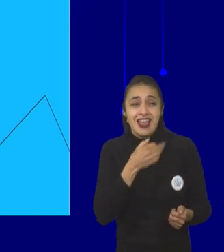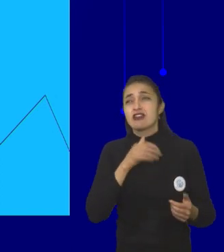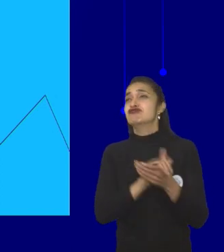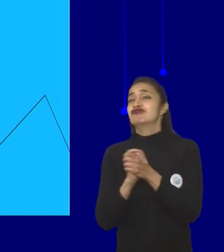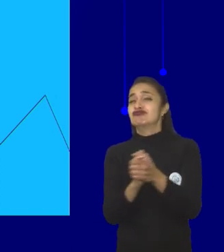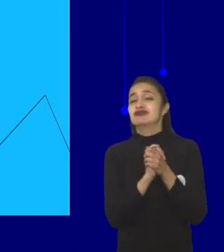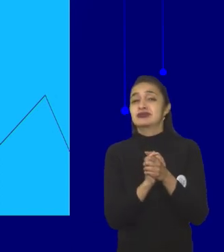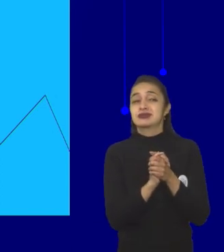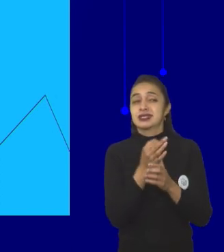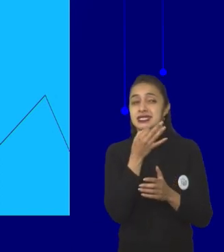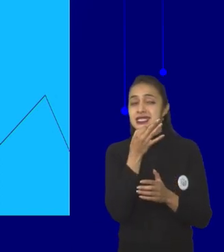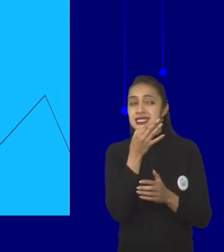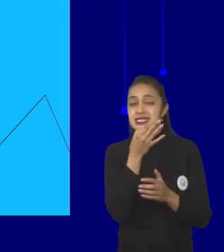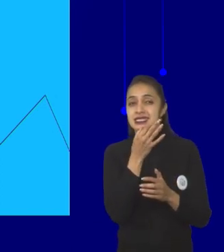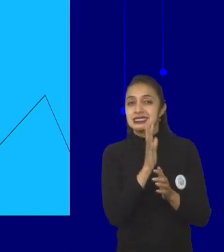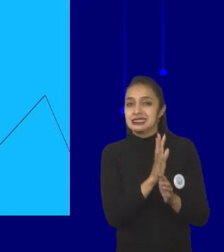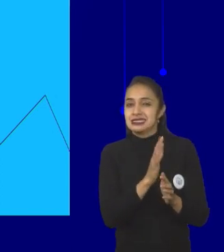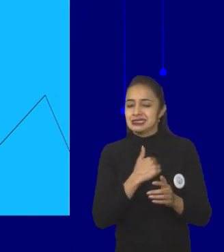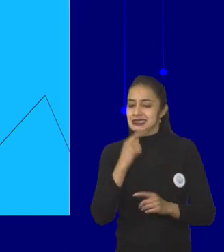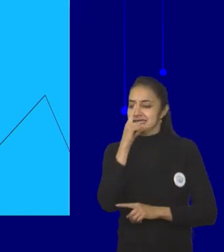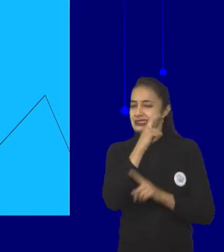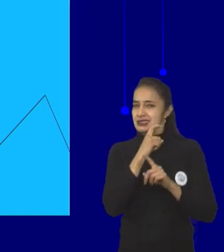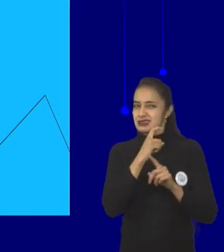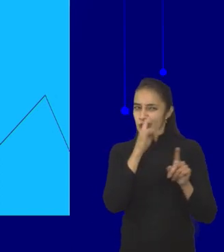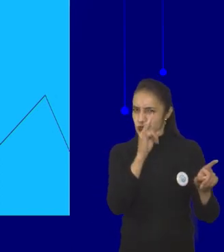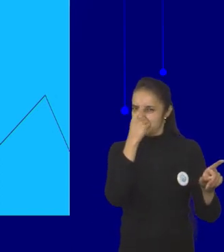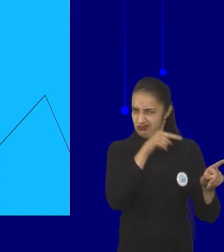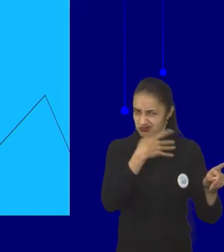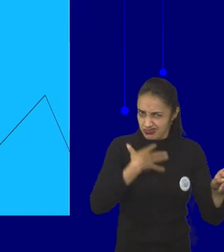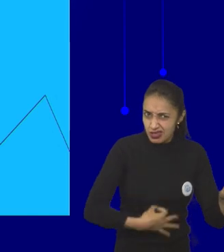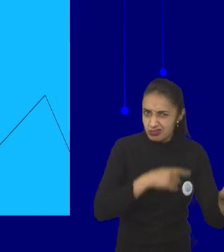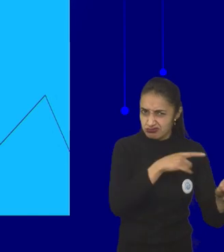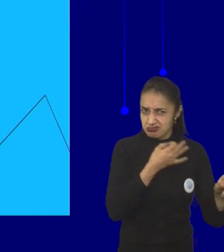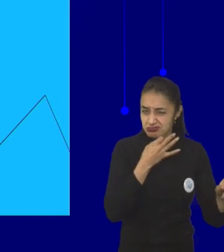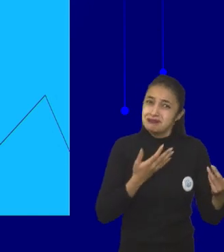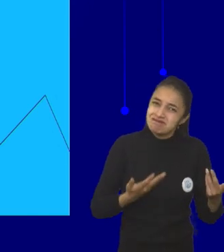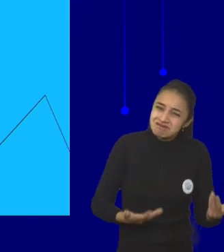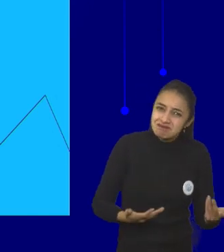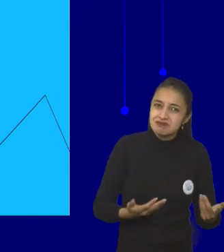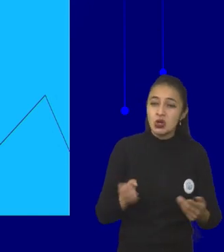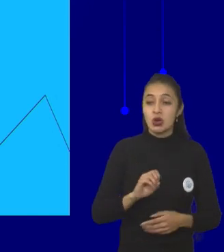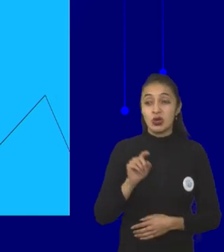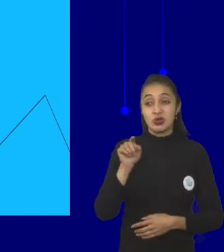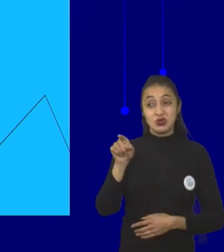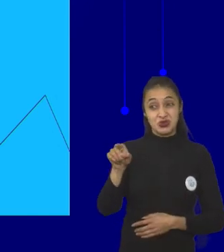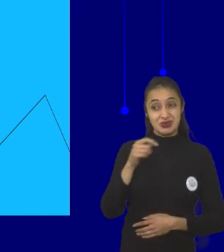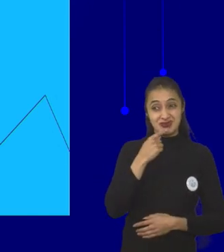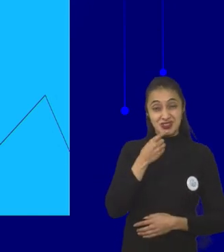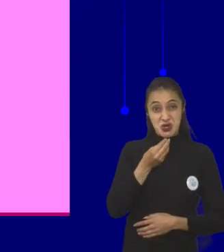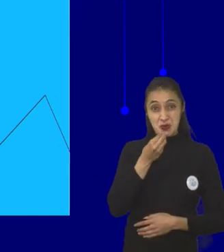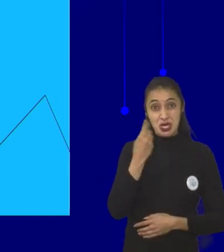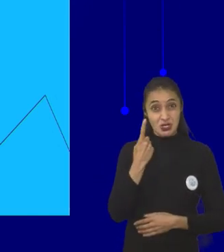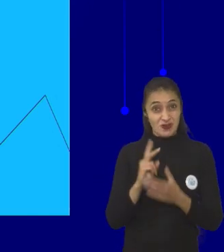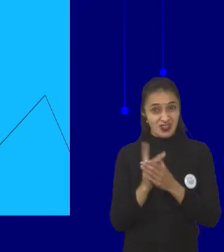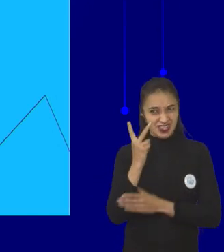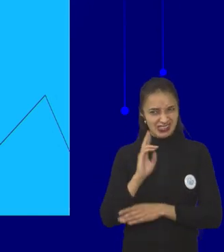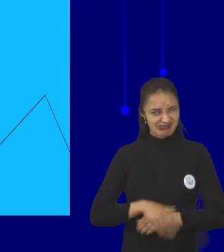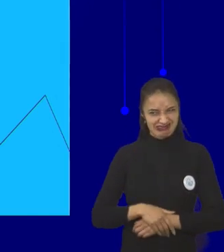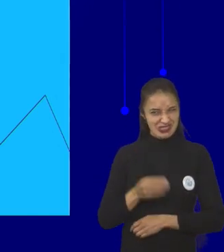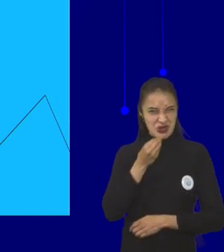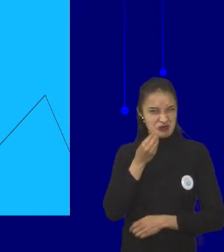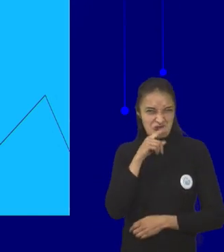gays. ¿Habría que hacerse la observación? O, oye, tú como que eres vegetariano, eso como que la gente come